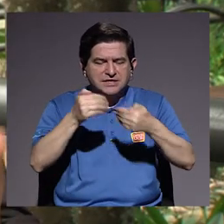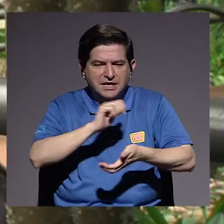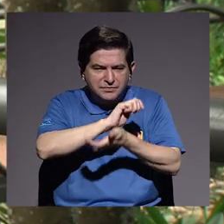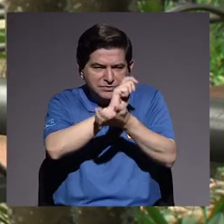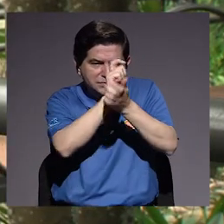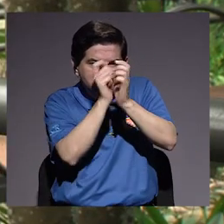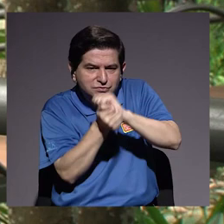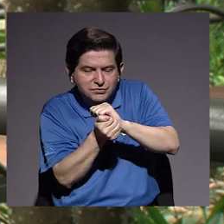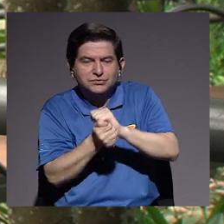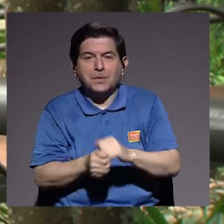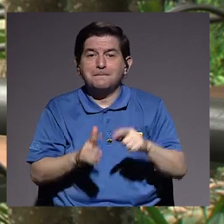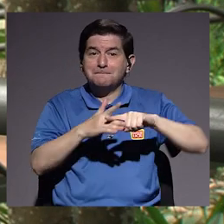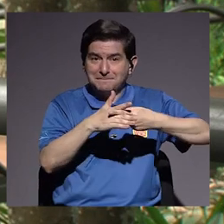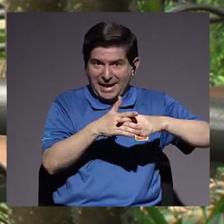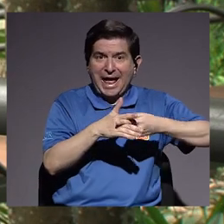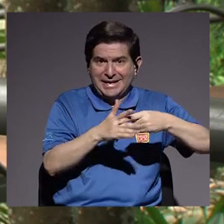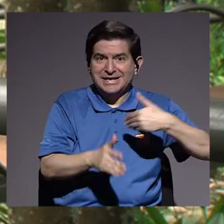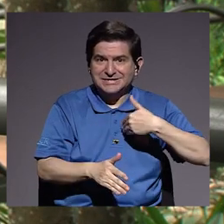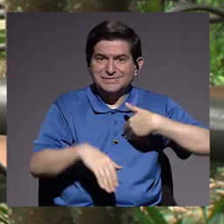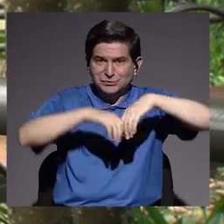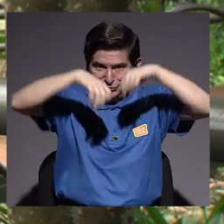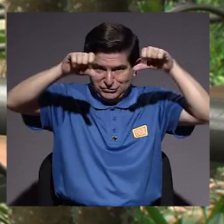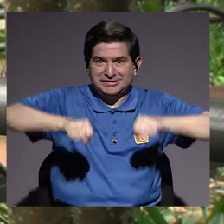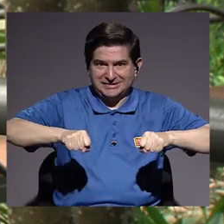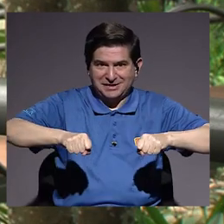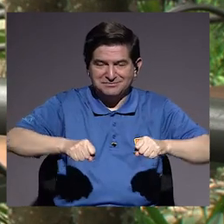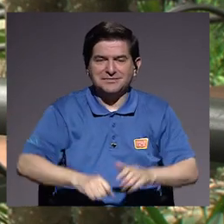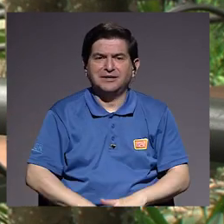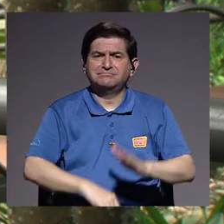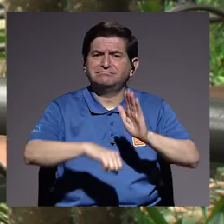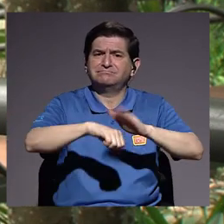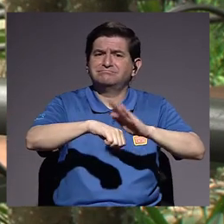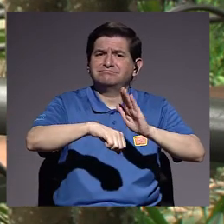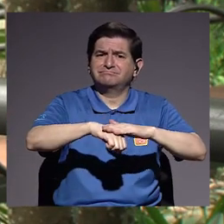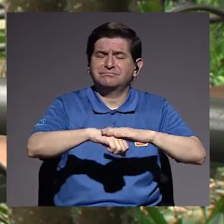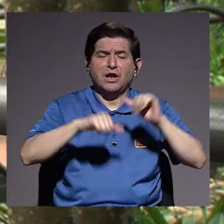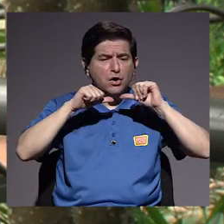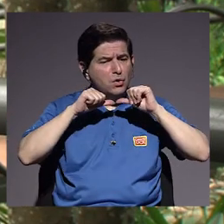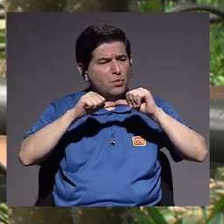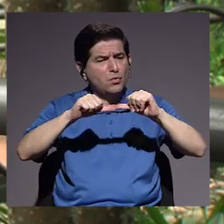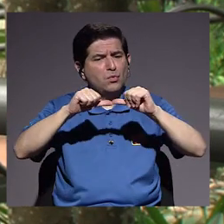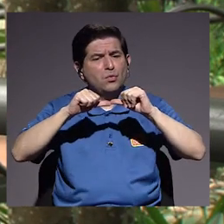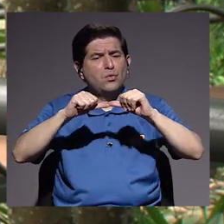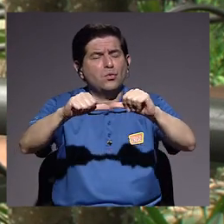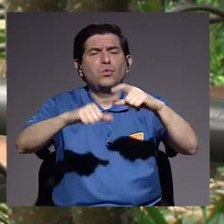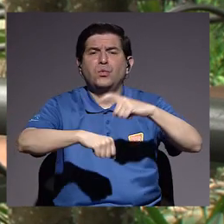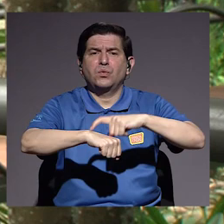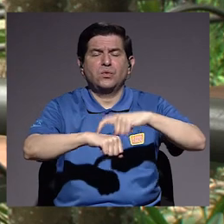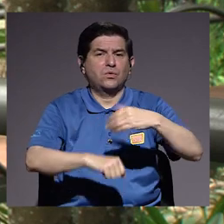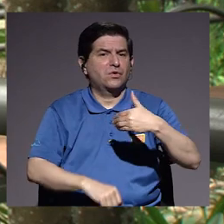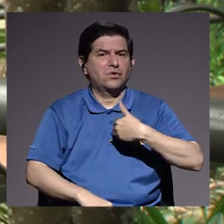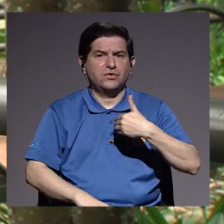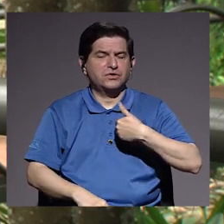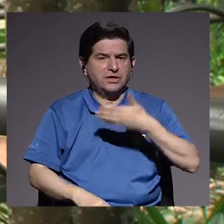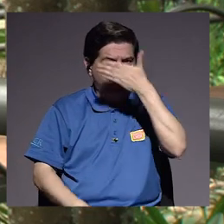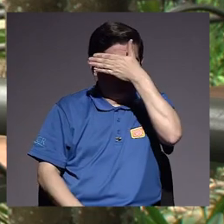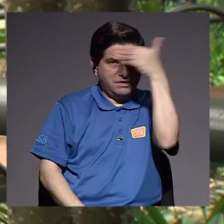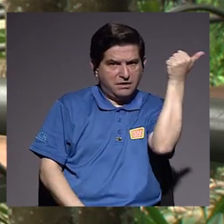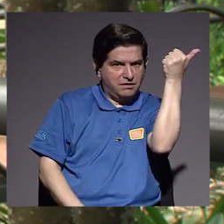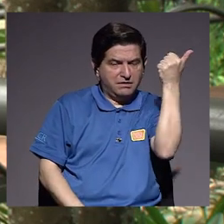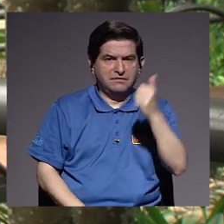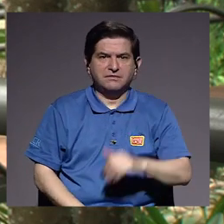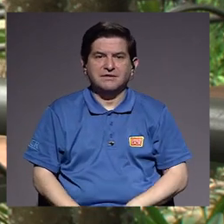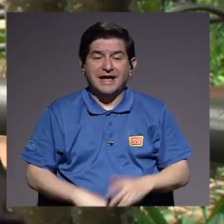siga sosteniéndose en el tiempo. Digamos, no tenemos que dejar de lado, por ejemplo, que la crisis inmobiliaria del 2008, que afectó todo el sistema